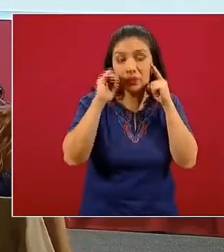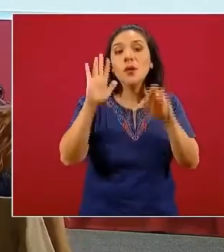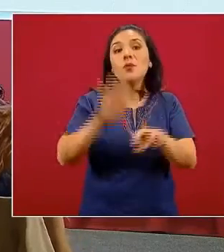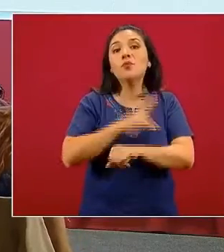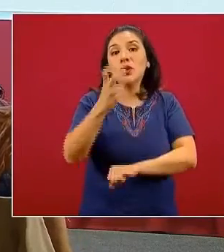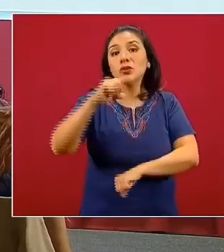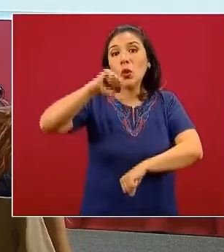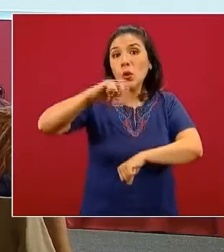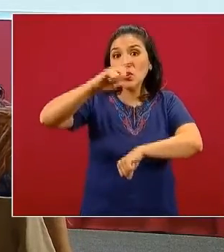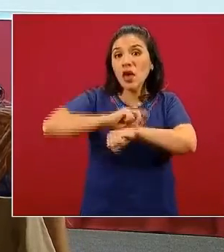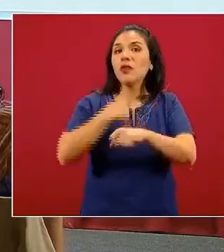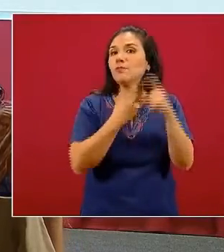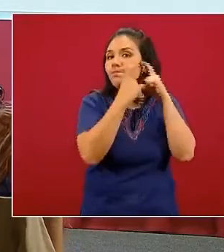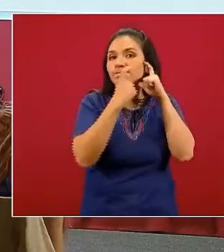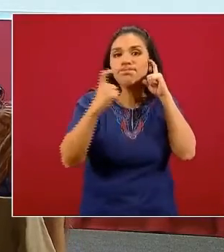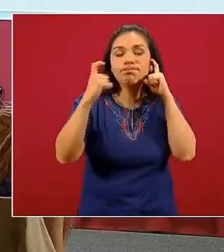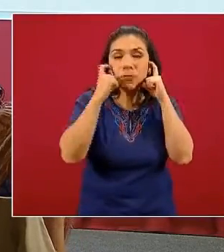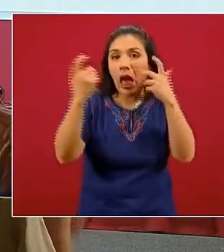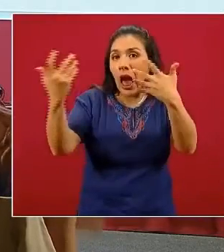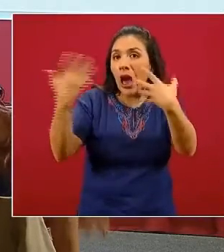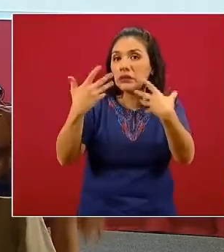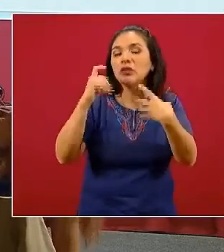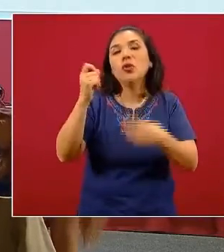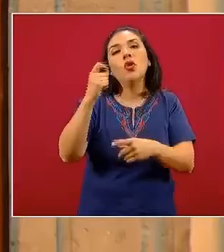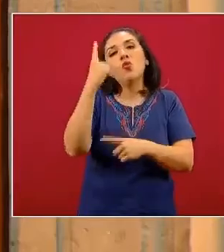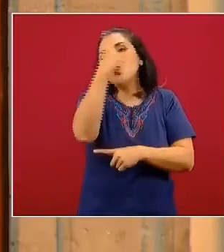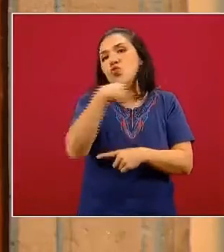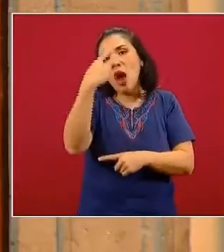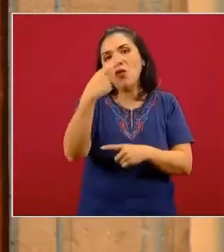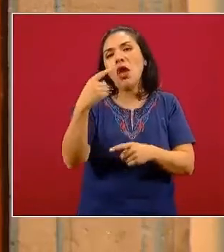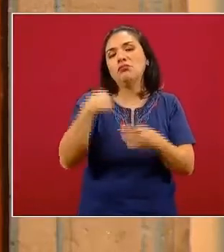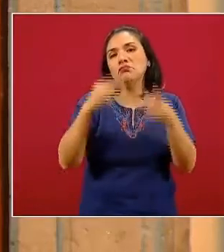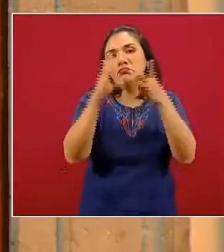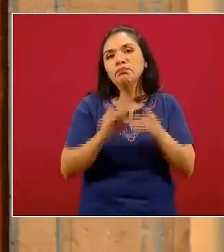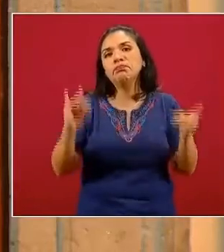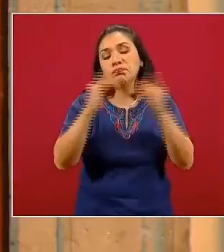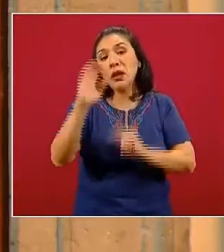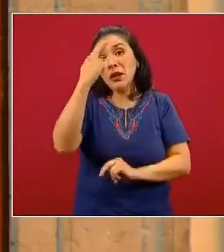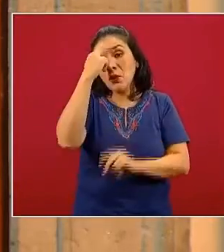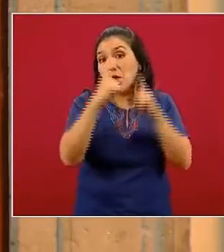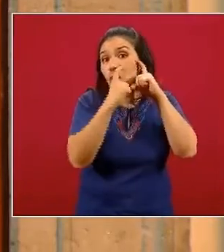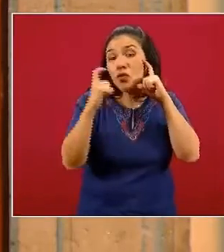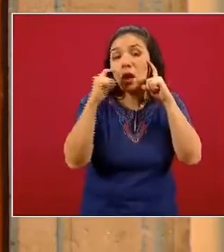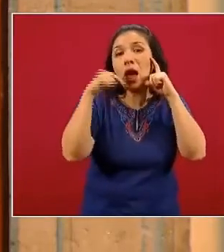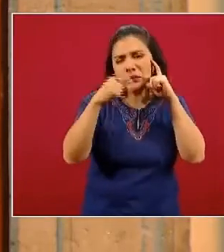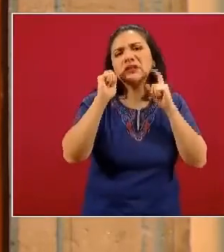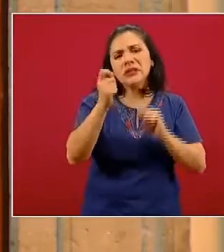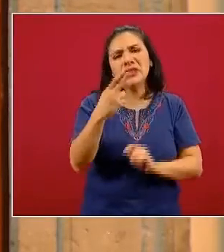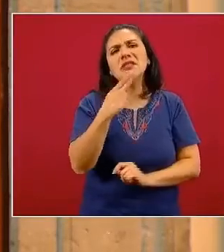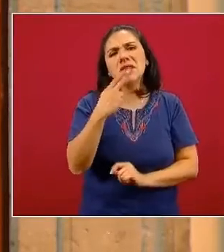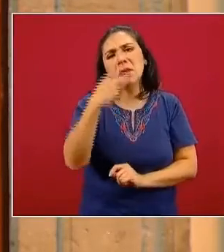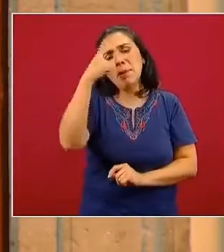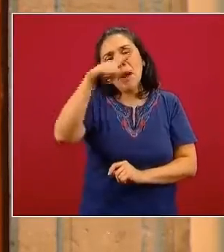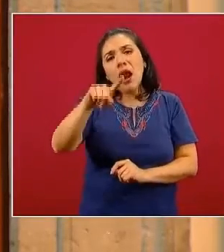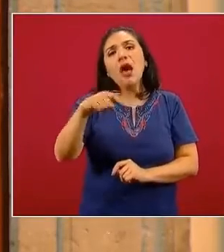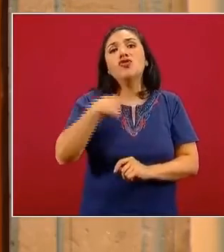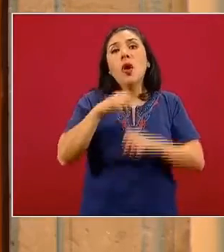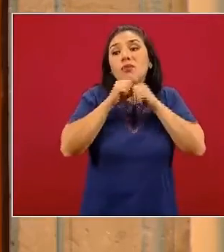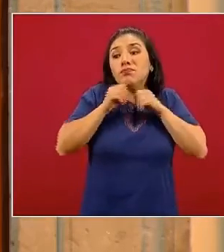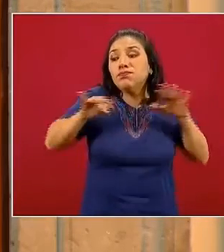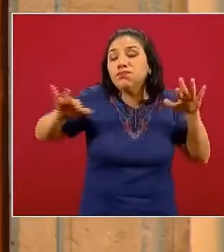eso este día lo voy a tener durante toda la conferencia. Recordar que el cubrebocas es un instrumento útil para evitar